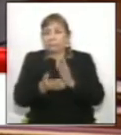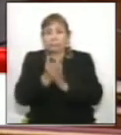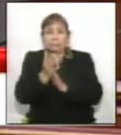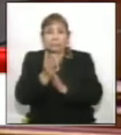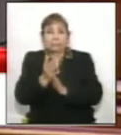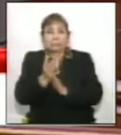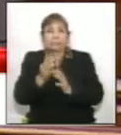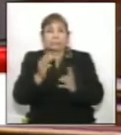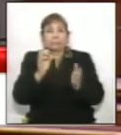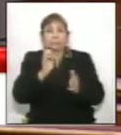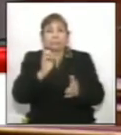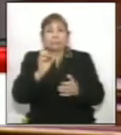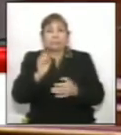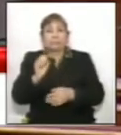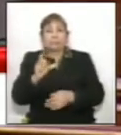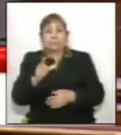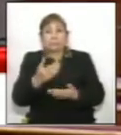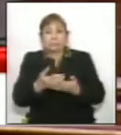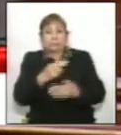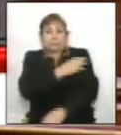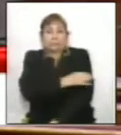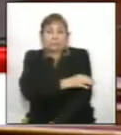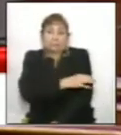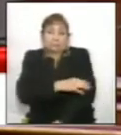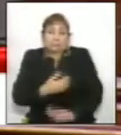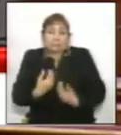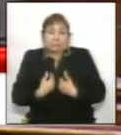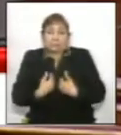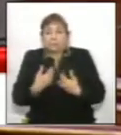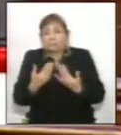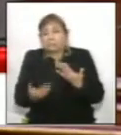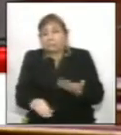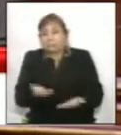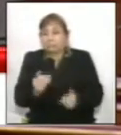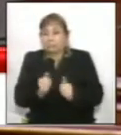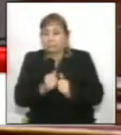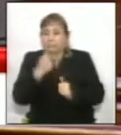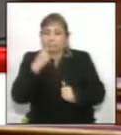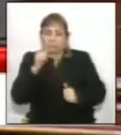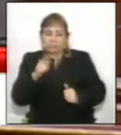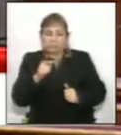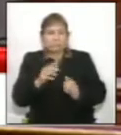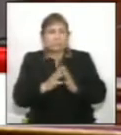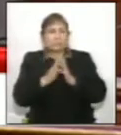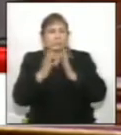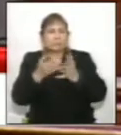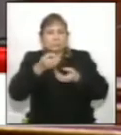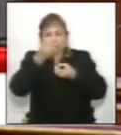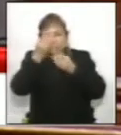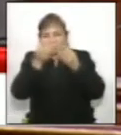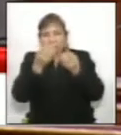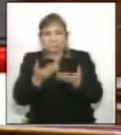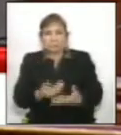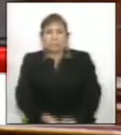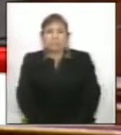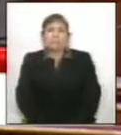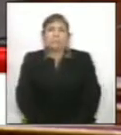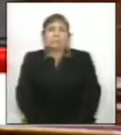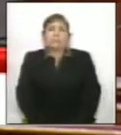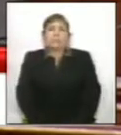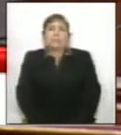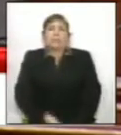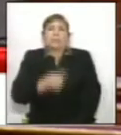servicio de salud de calidad, pero costosísimo. Precisamente, esa es la mayor expresión de falta de unidad. Se